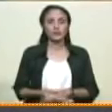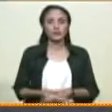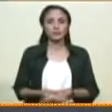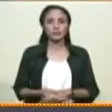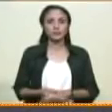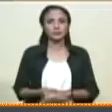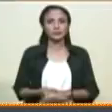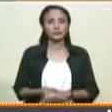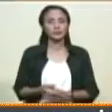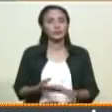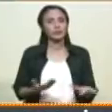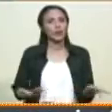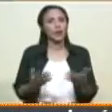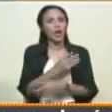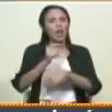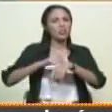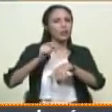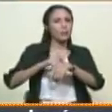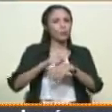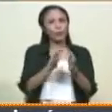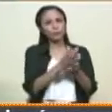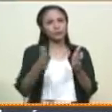cuánto tiempo le dieron a Nicolás Maduro?